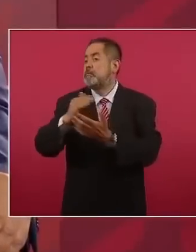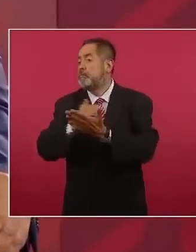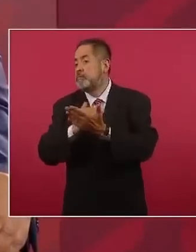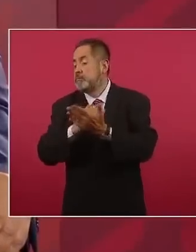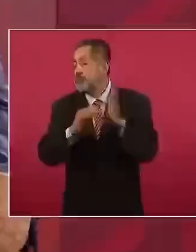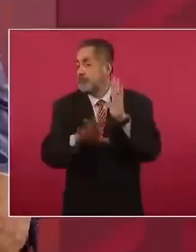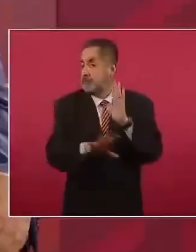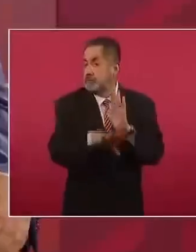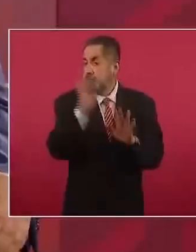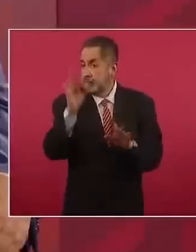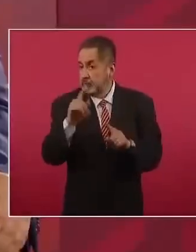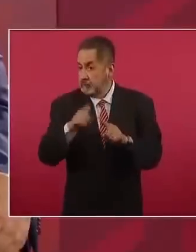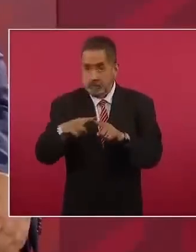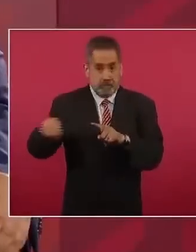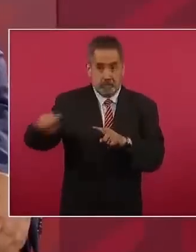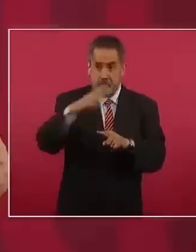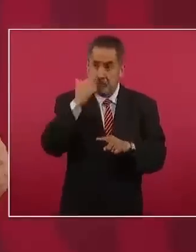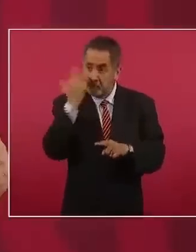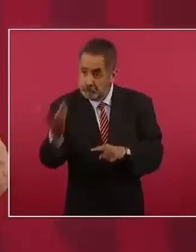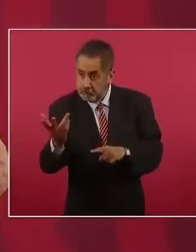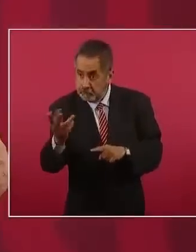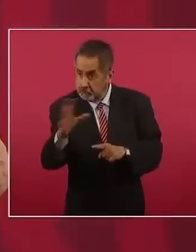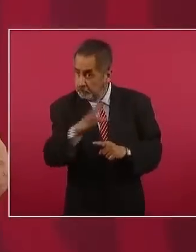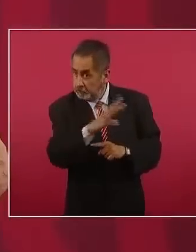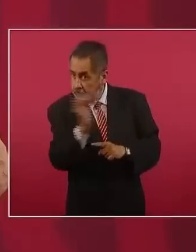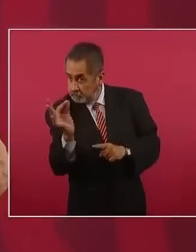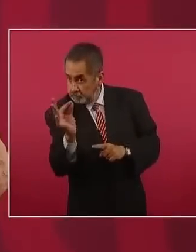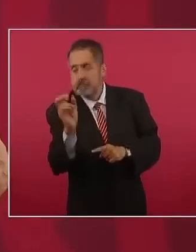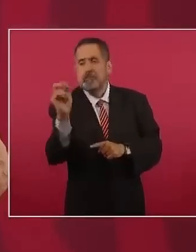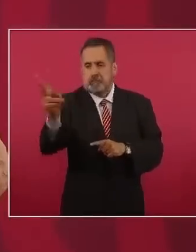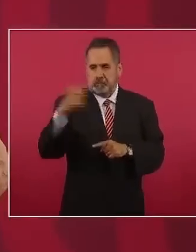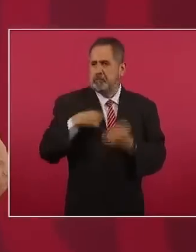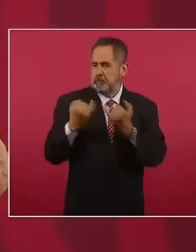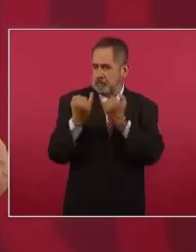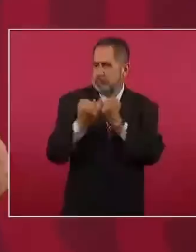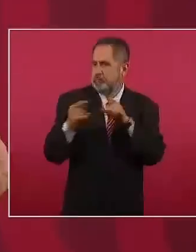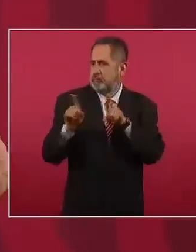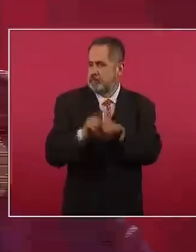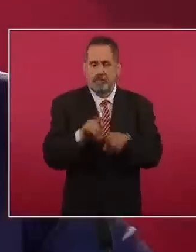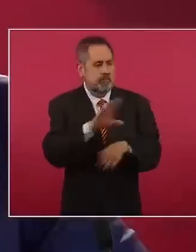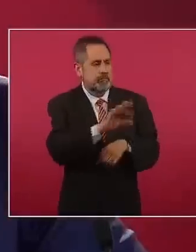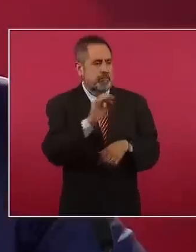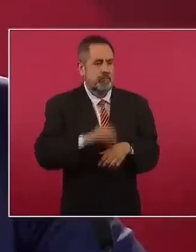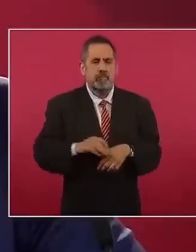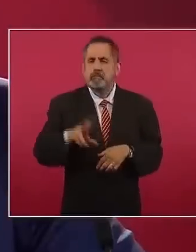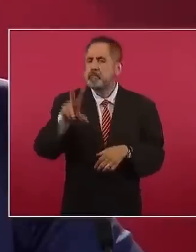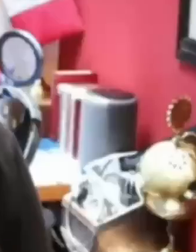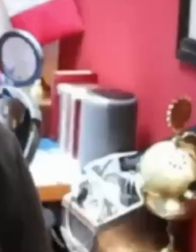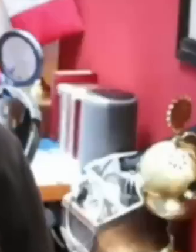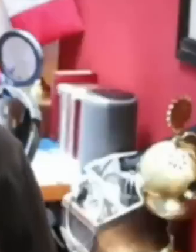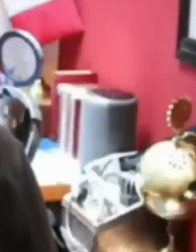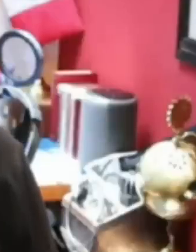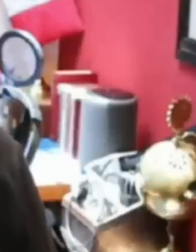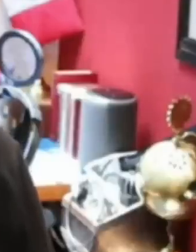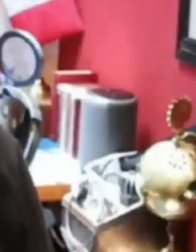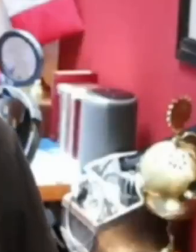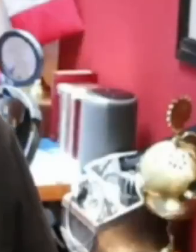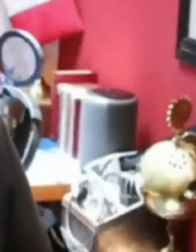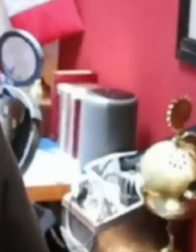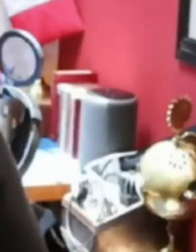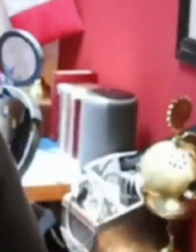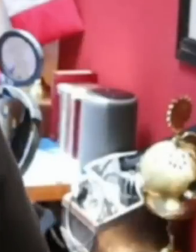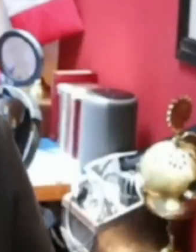decisión de la gente, del pueblo, porque no fue dedazo. Pues ahí lo